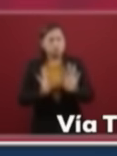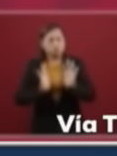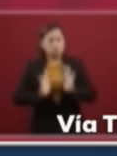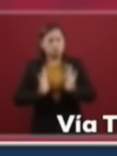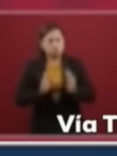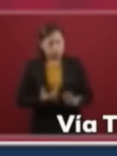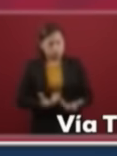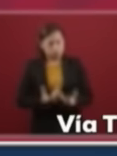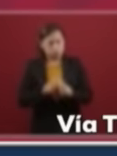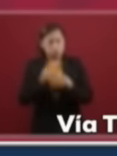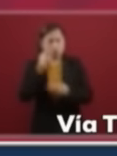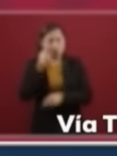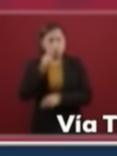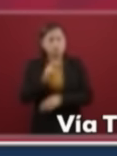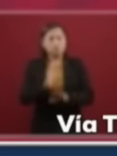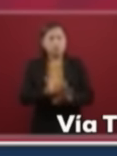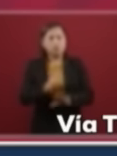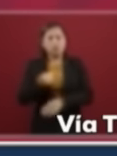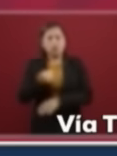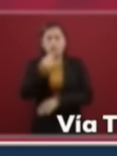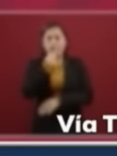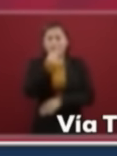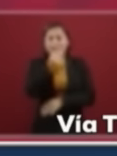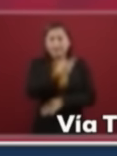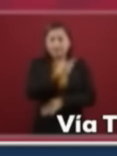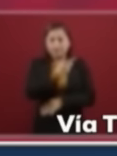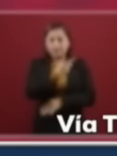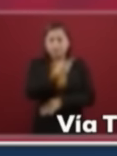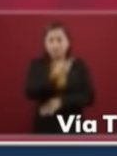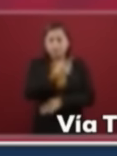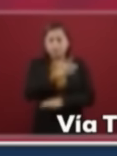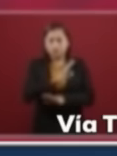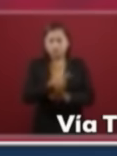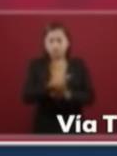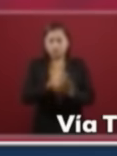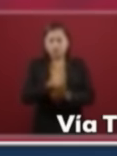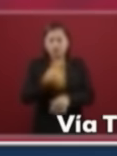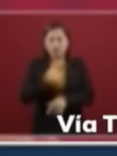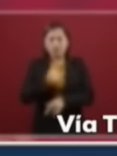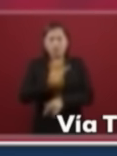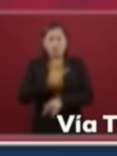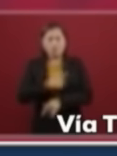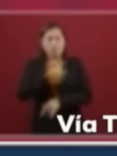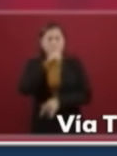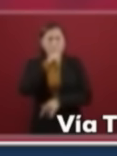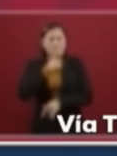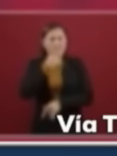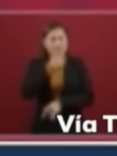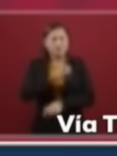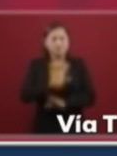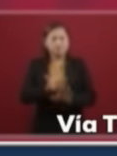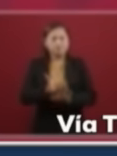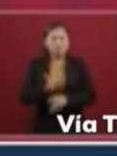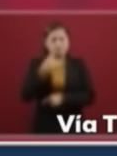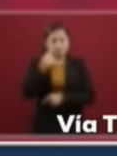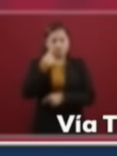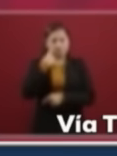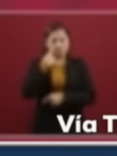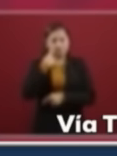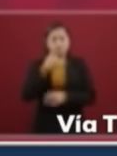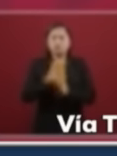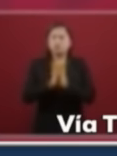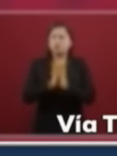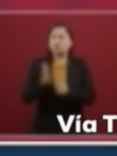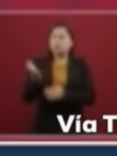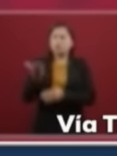de todo. Le entregaron un país en unas condiciones muy especiales. Correcto. Pero había que preguntarle eso y había que cuestionarlo también sobre lo de las fuentes. Es gravísimo